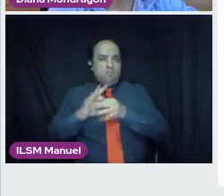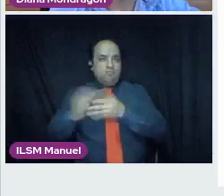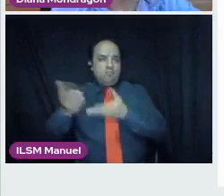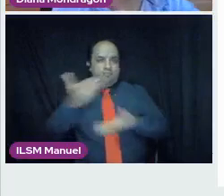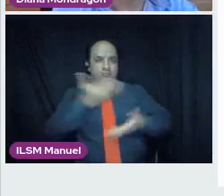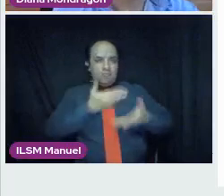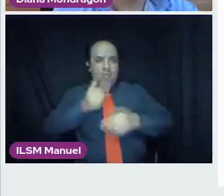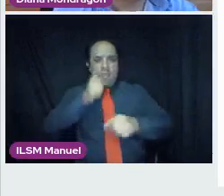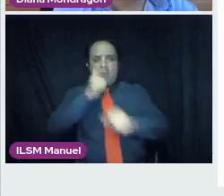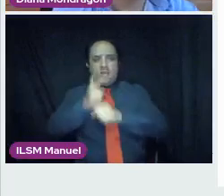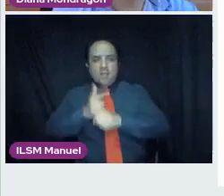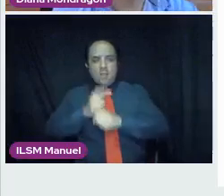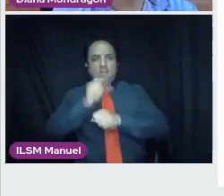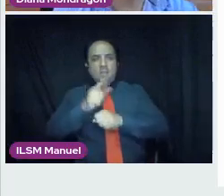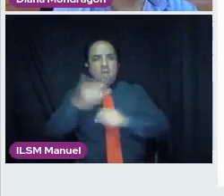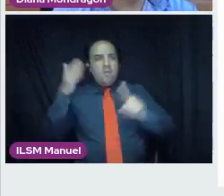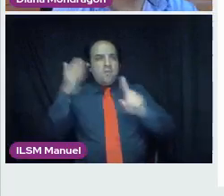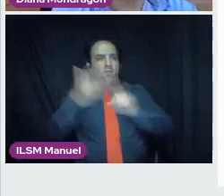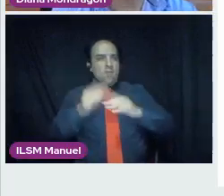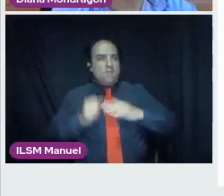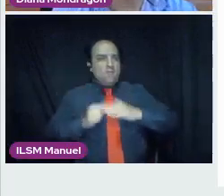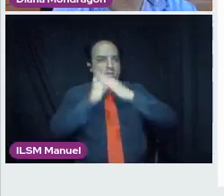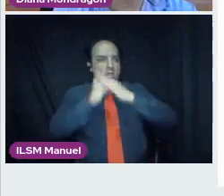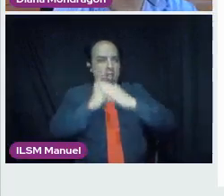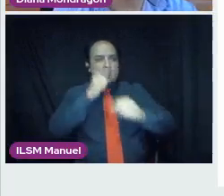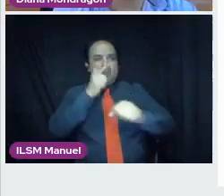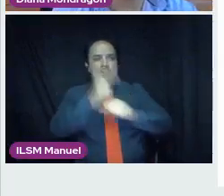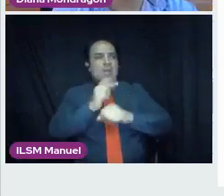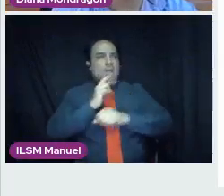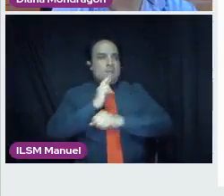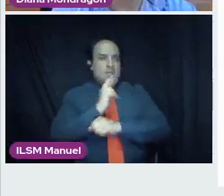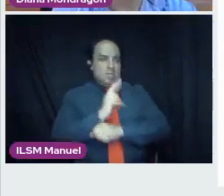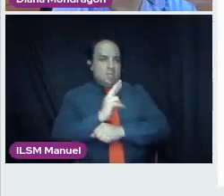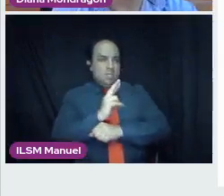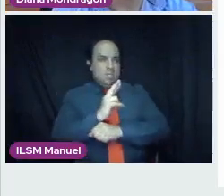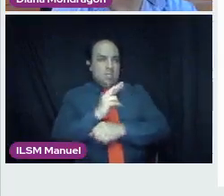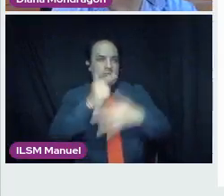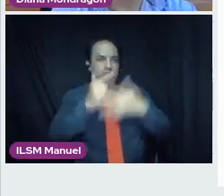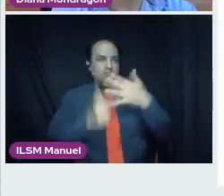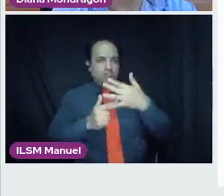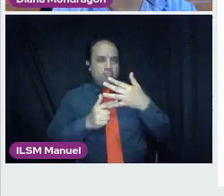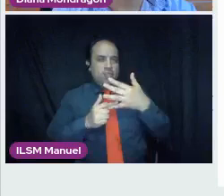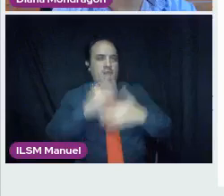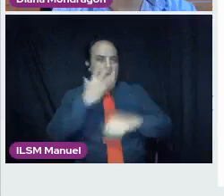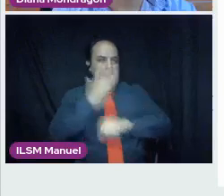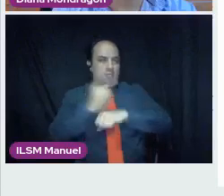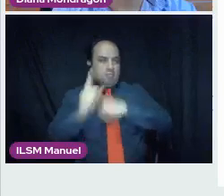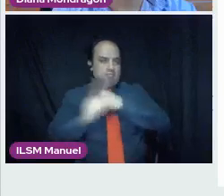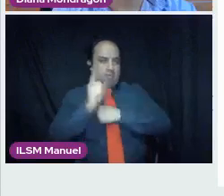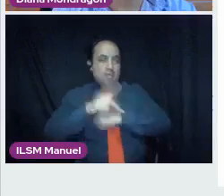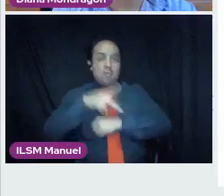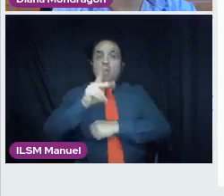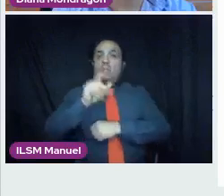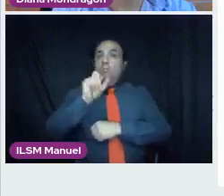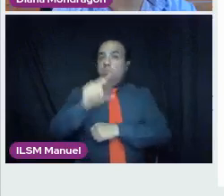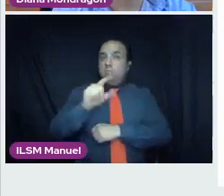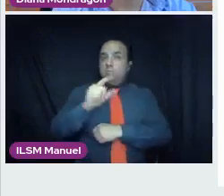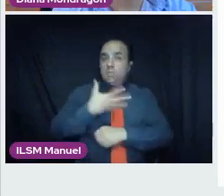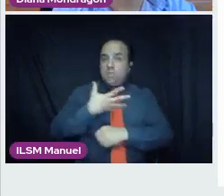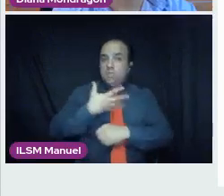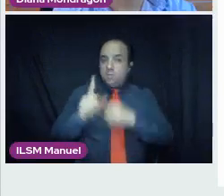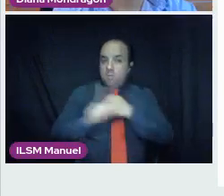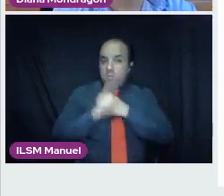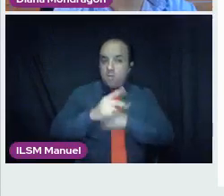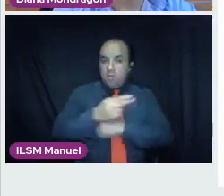de fortalecer, de identificar y de solucionar? Pero también hay situaciones, y bueno, usted